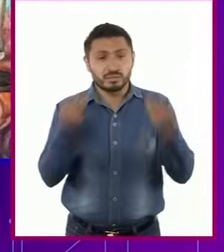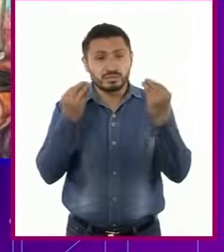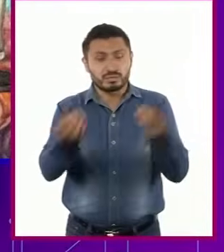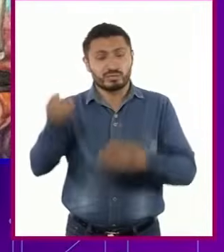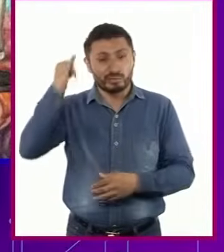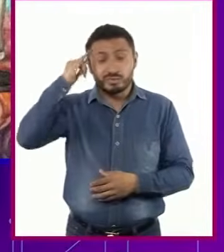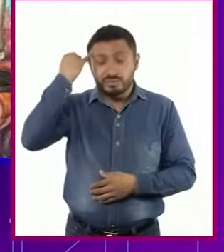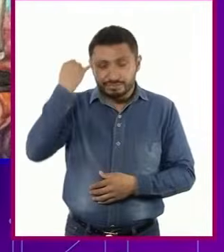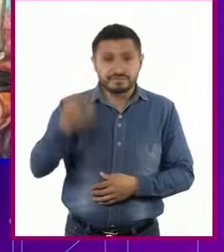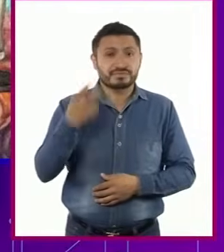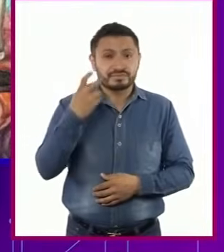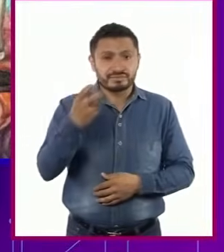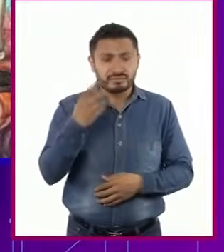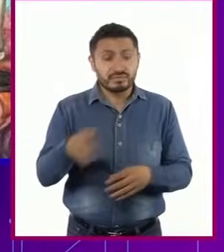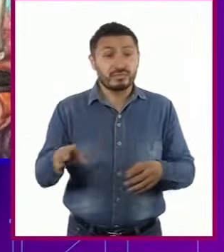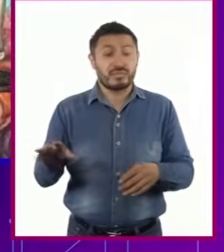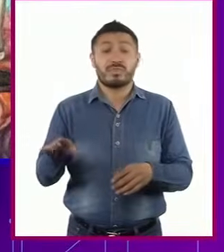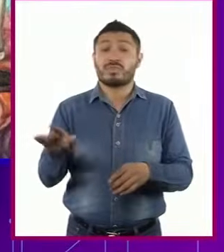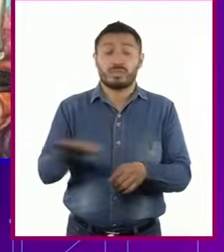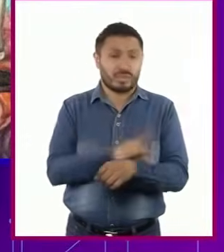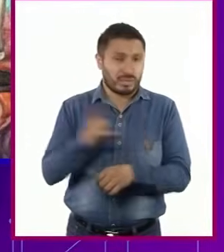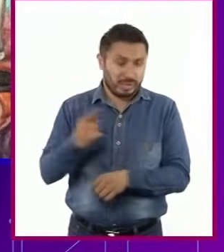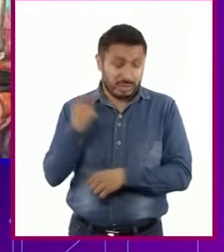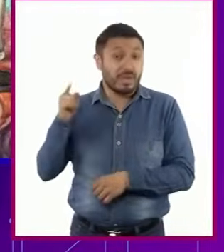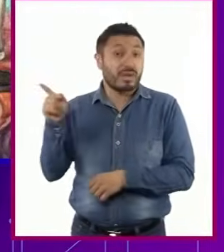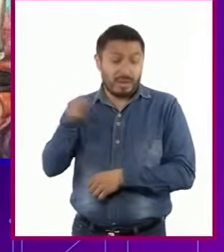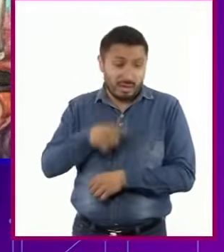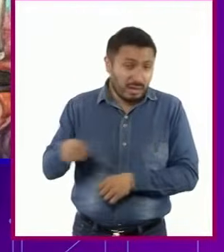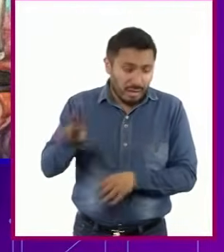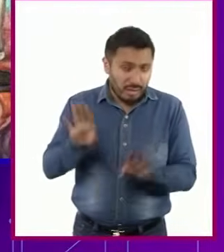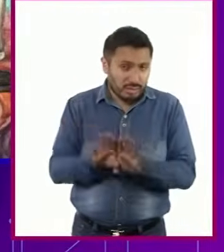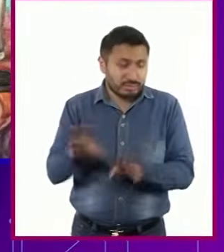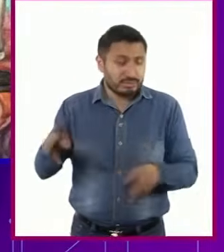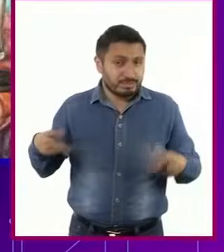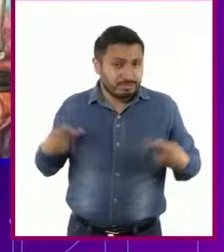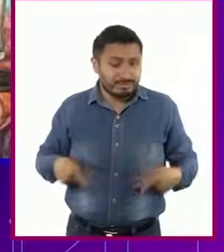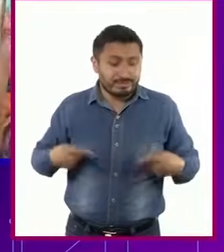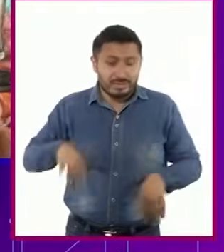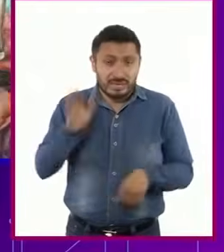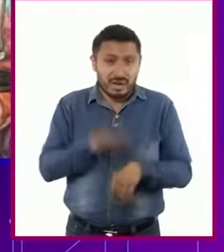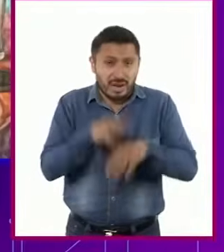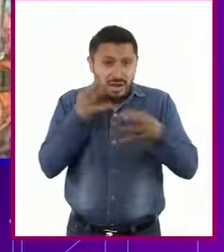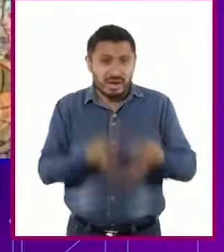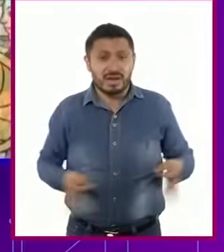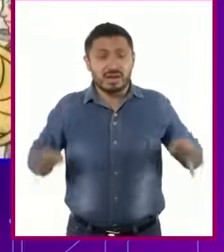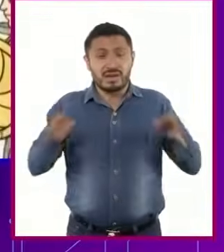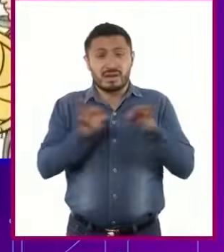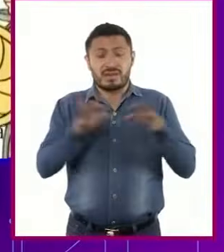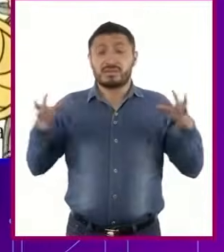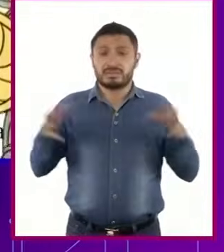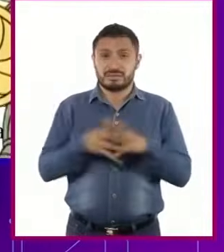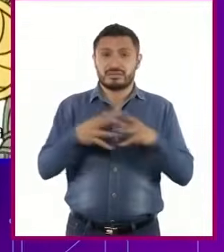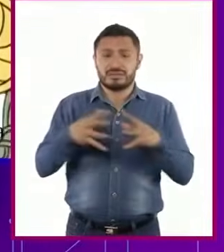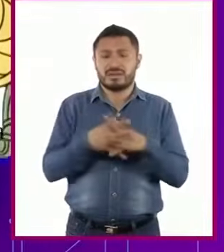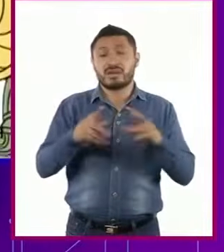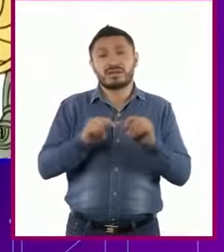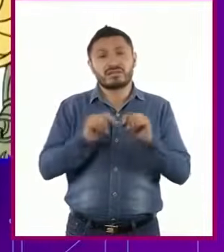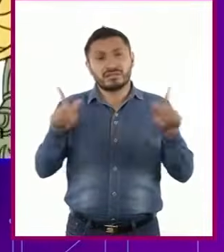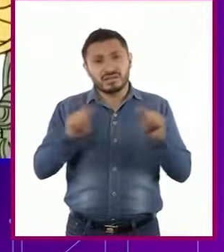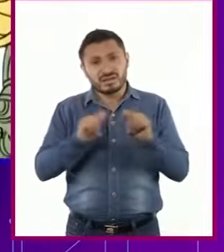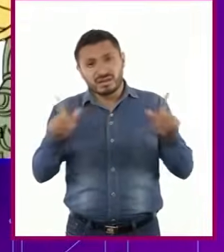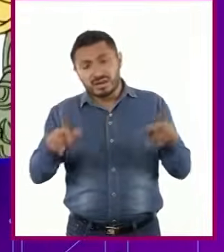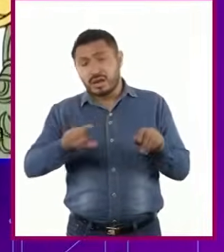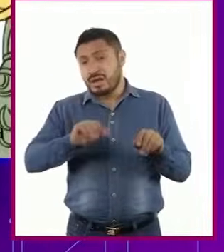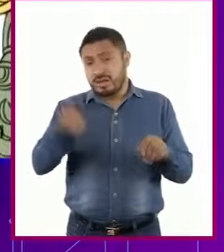indígenas, puesto que fueron ellos realmente los contingentes más importantes que lucharon, tlaxcaltecas y